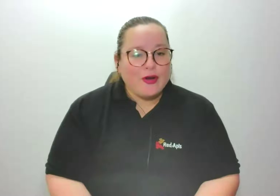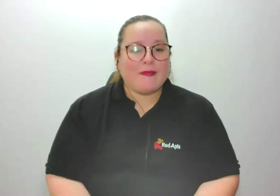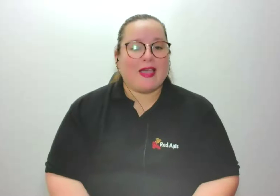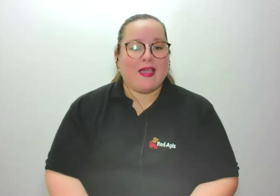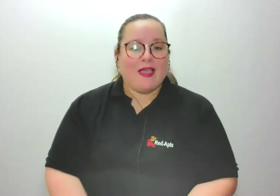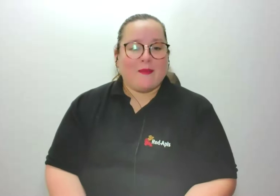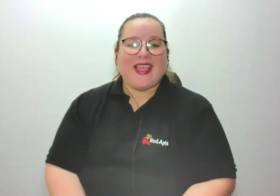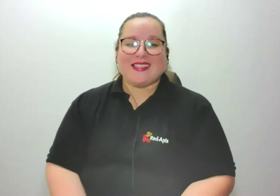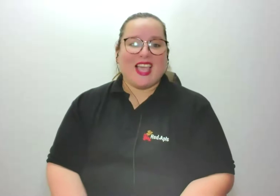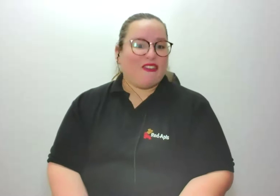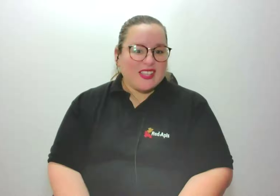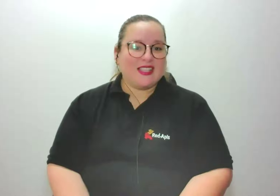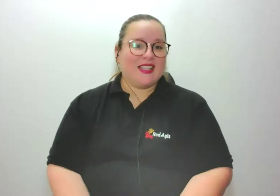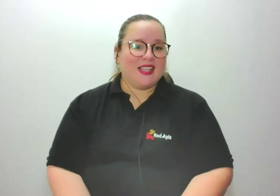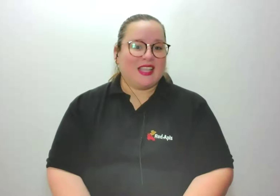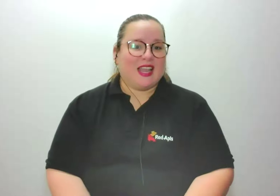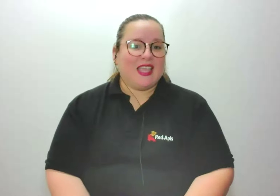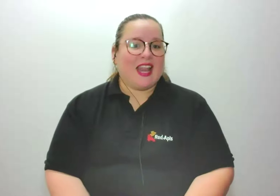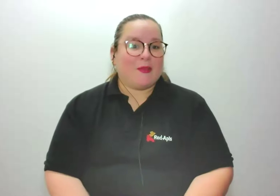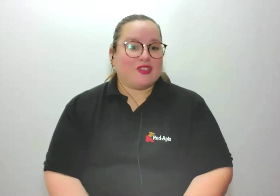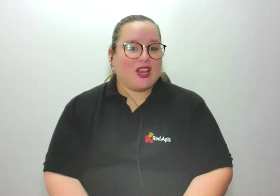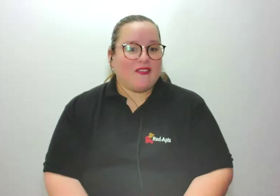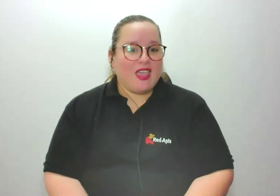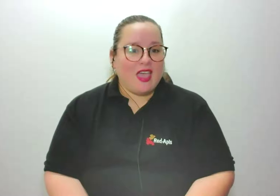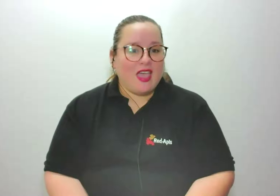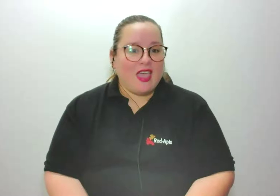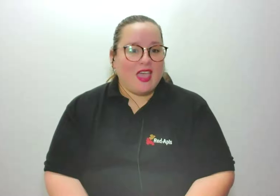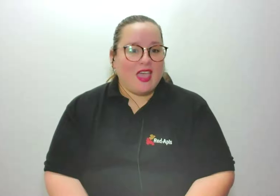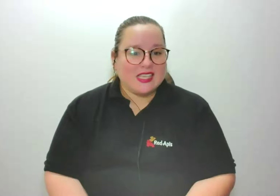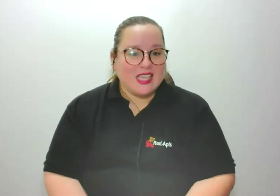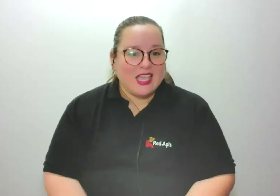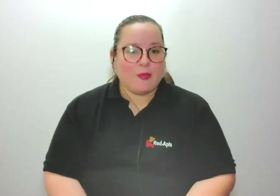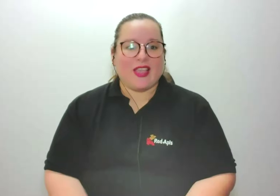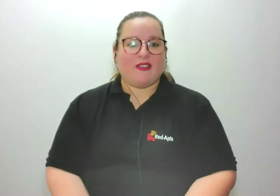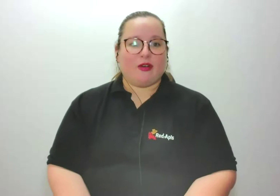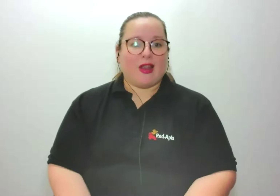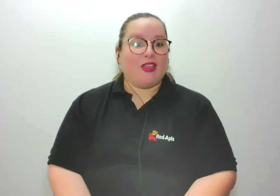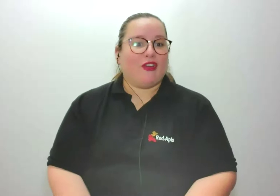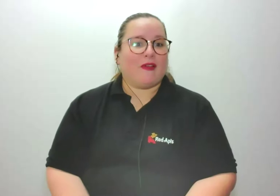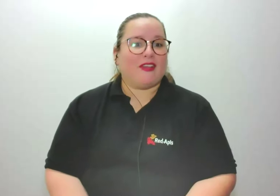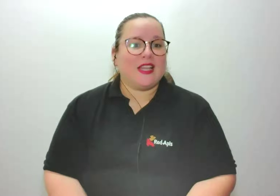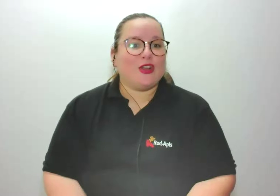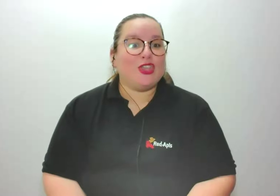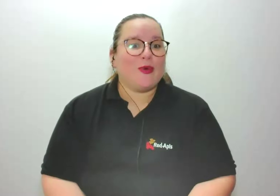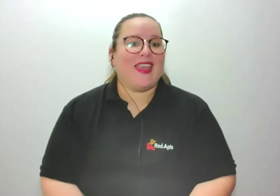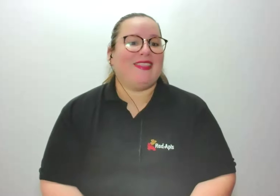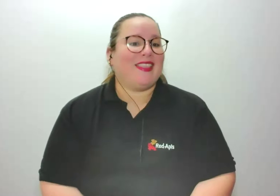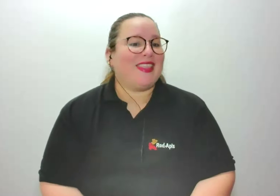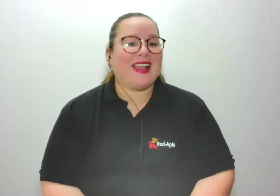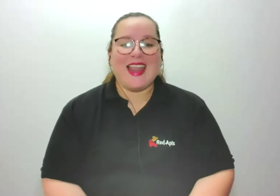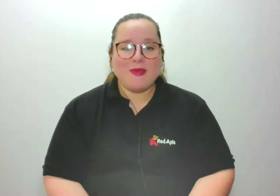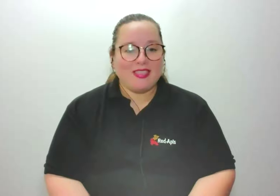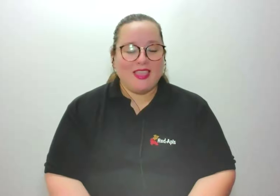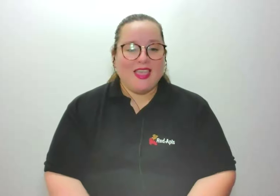su forma, para que sea fácil de entender, que la persona vea y vea la seña y pueda transformarlo de forma fácil y los niños puedan